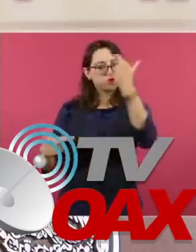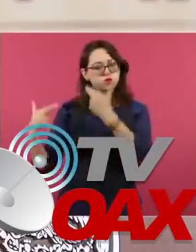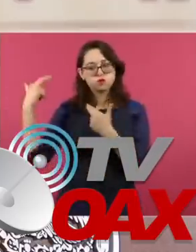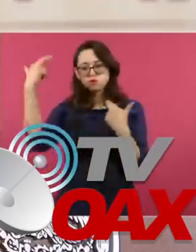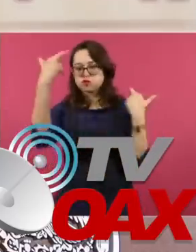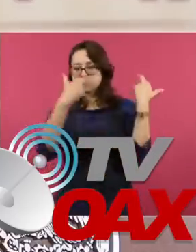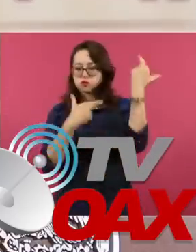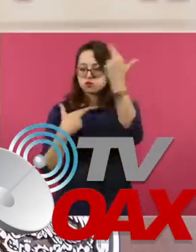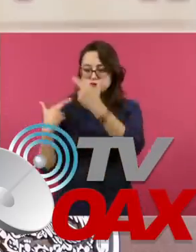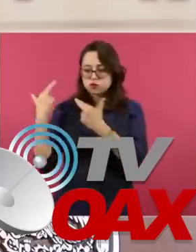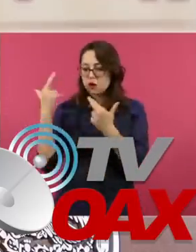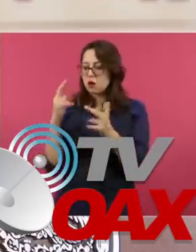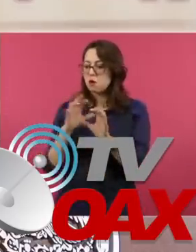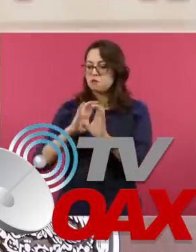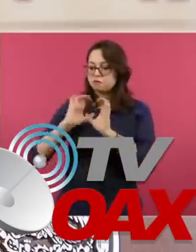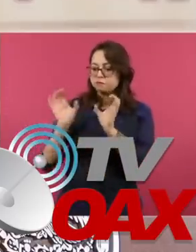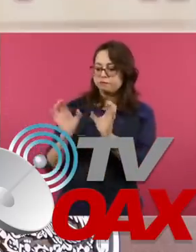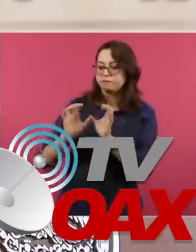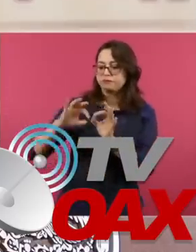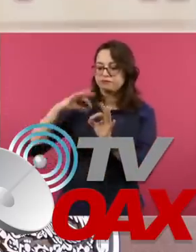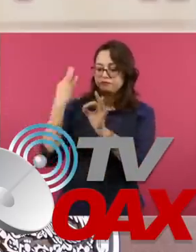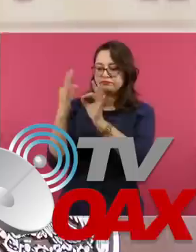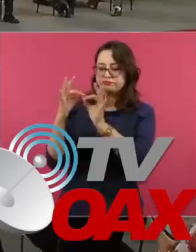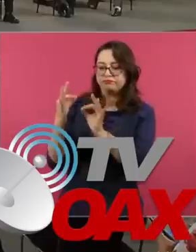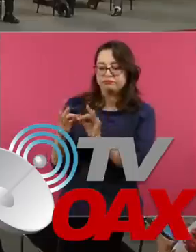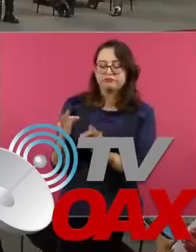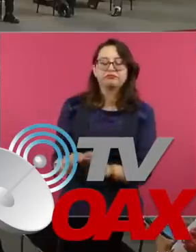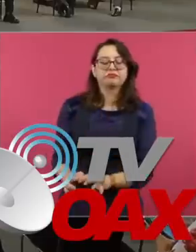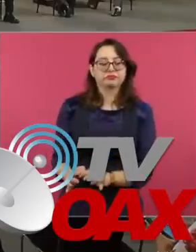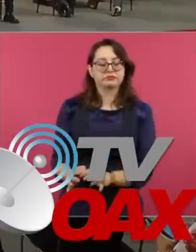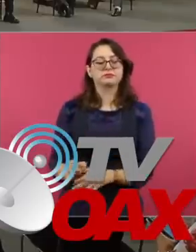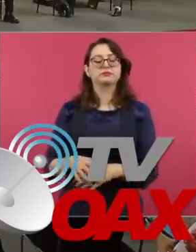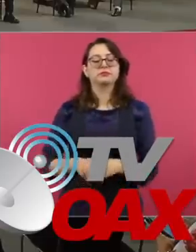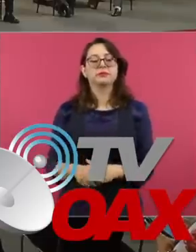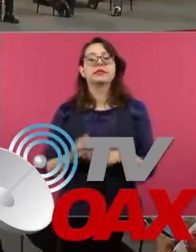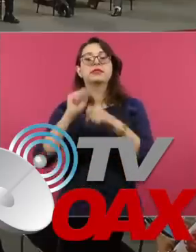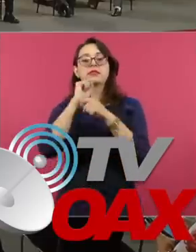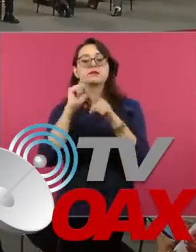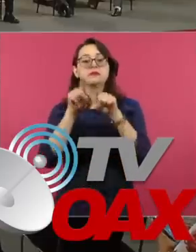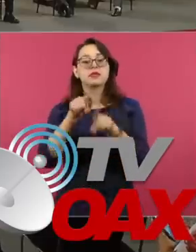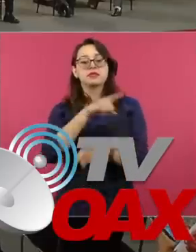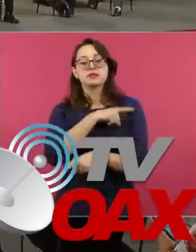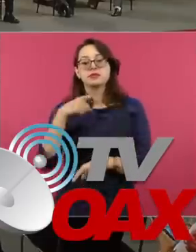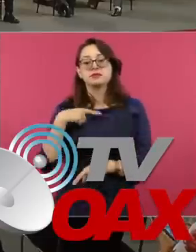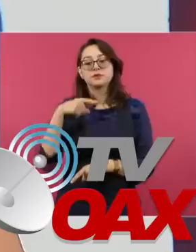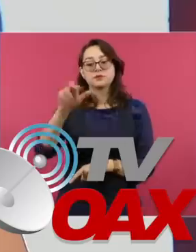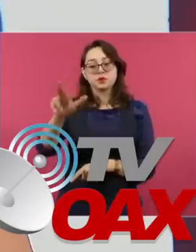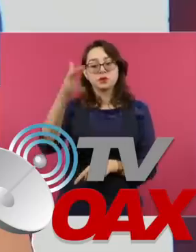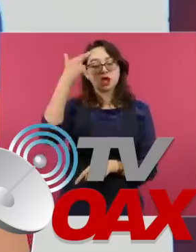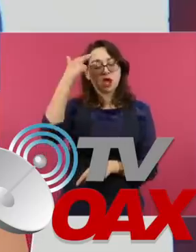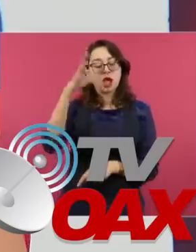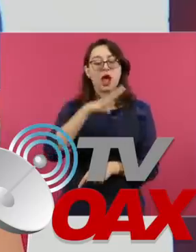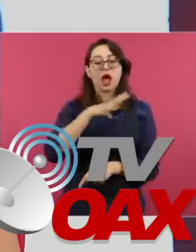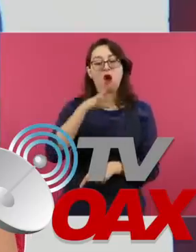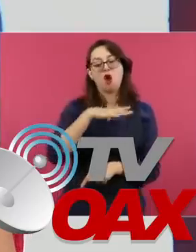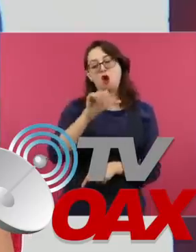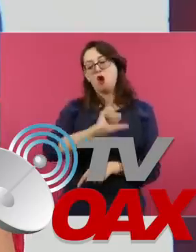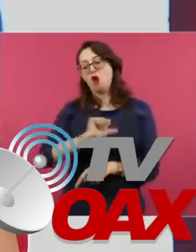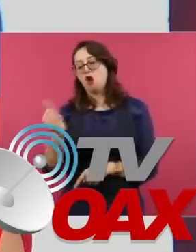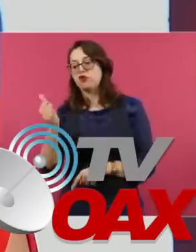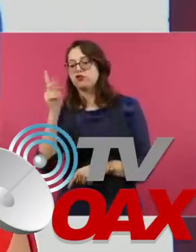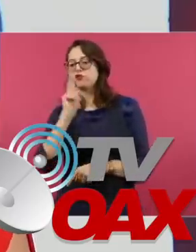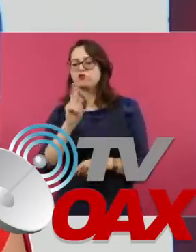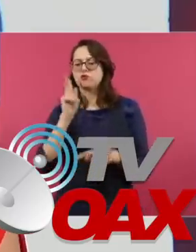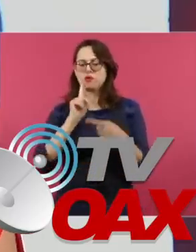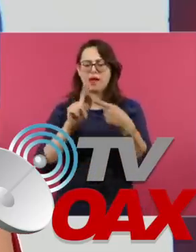que certifica que se cumplen con todas estas especificaciones. También hay que recordar que hacemos pruebas tipo y pruebas serie.